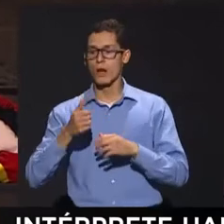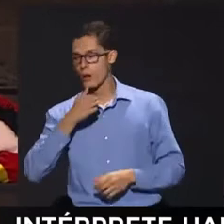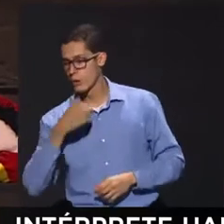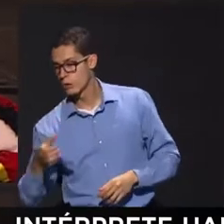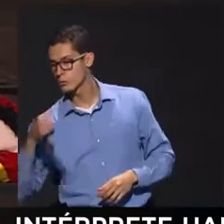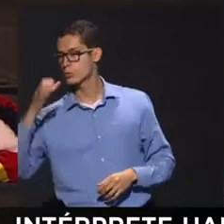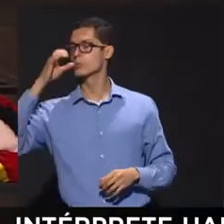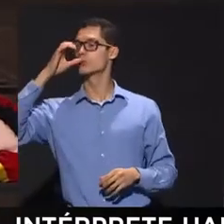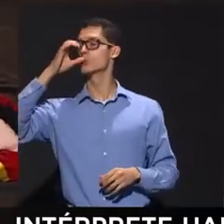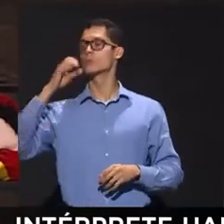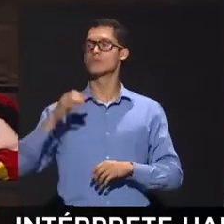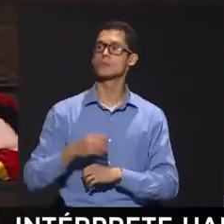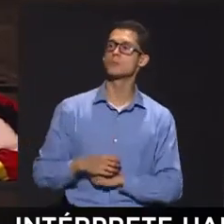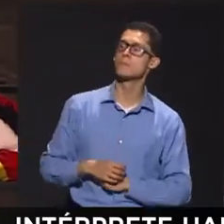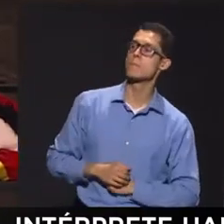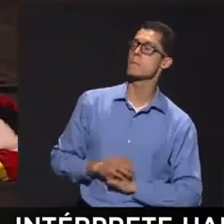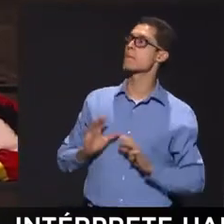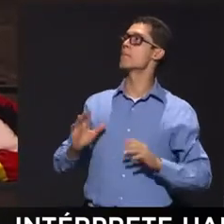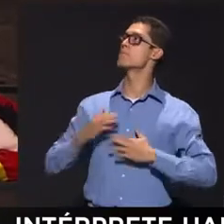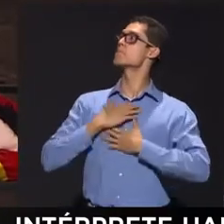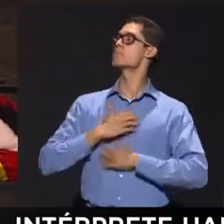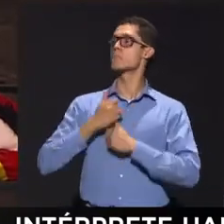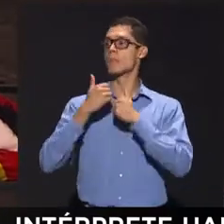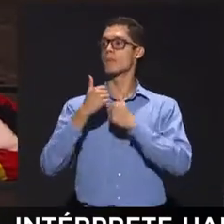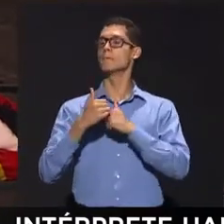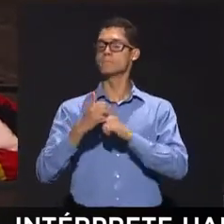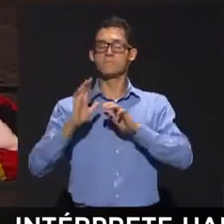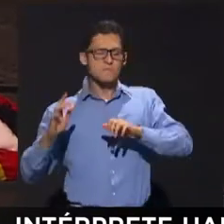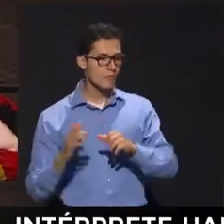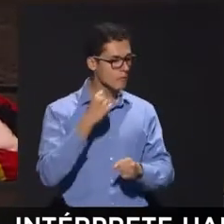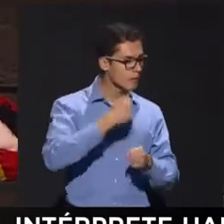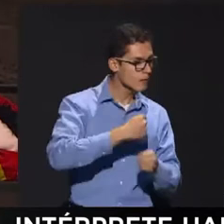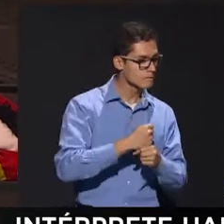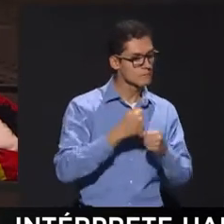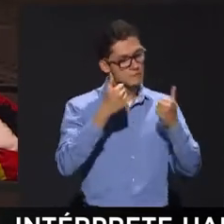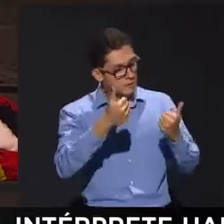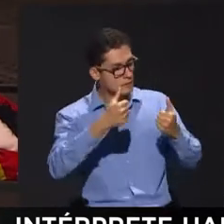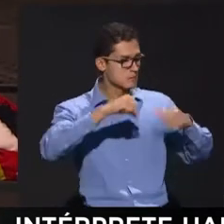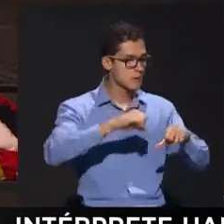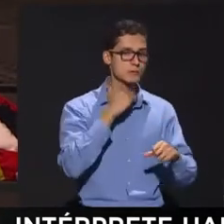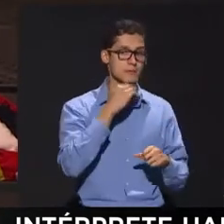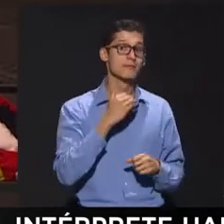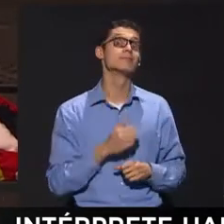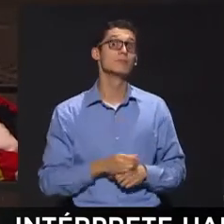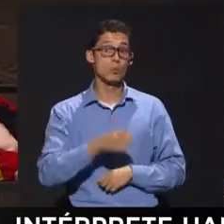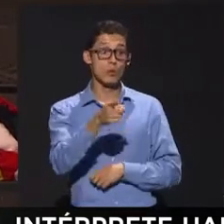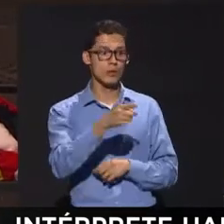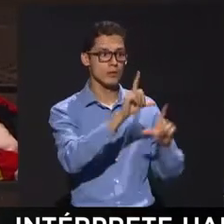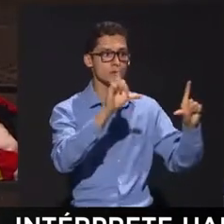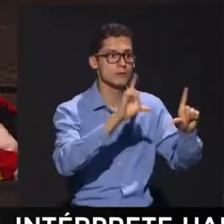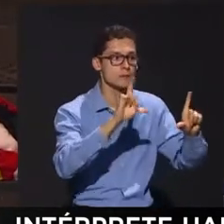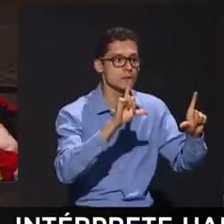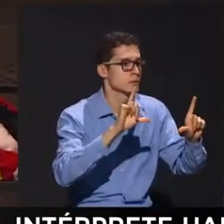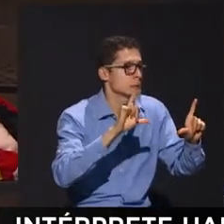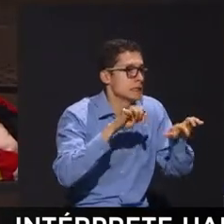hemos planeado bien, si lo hemos hecho bien, porque no estamos saturados en ese momento. Entonces nuestro cerebro está relajadito y